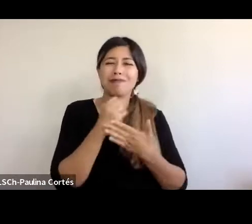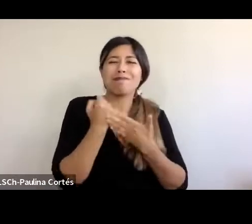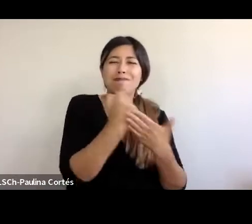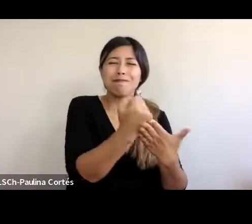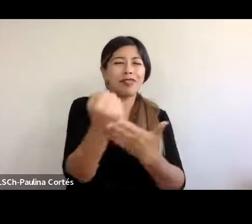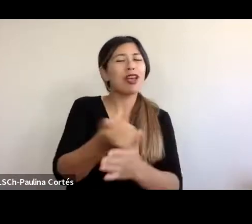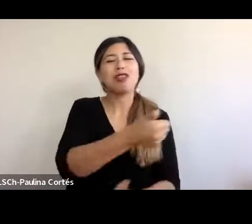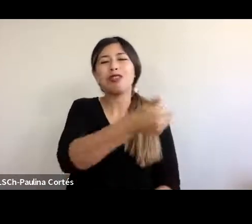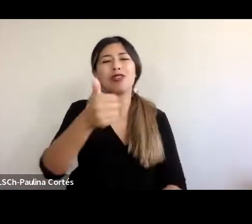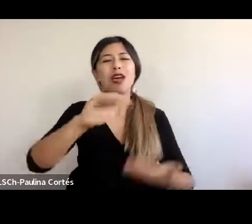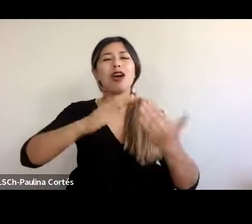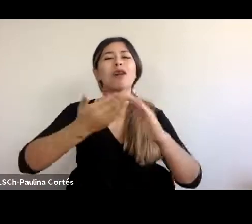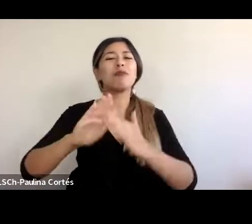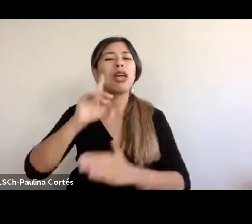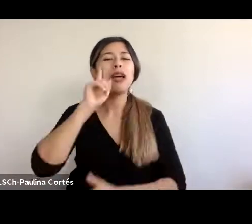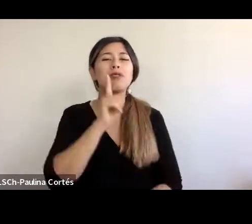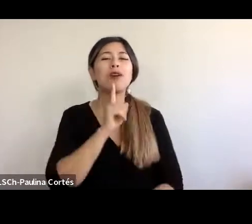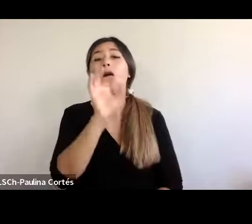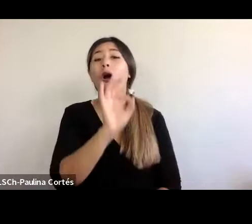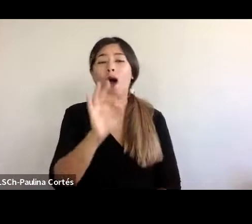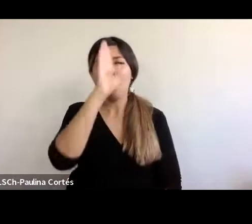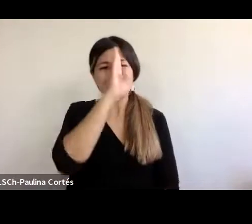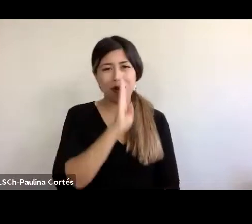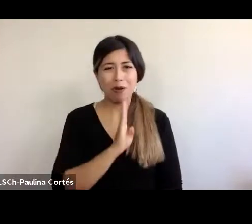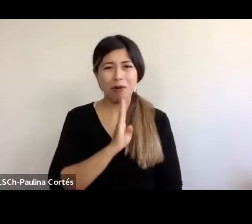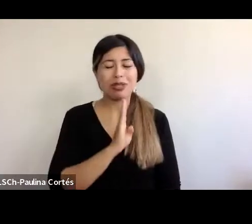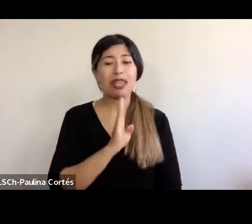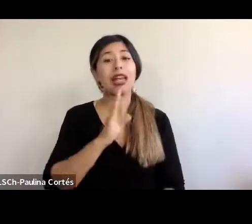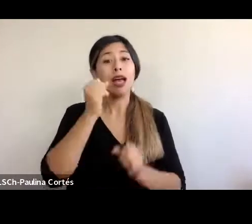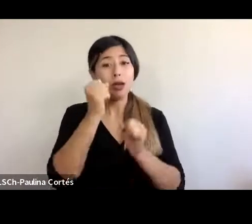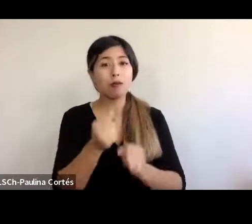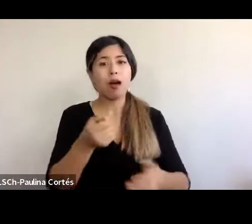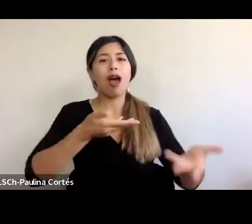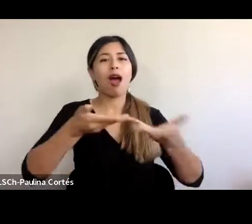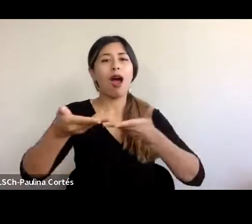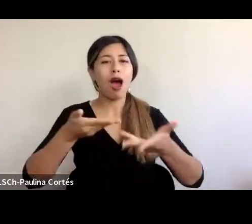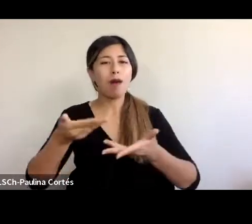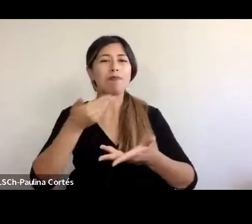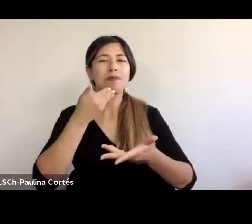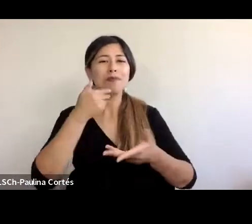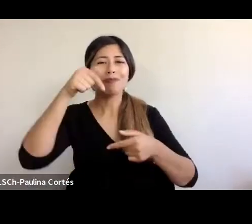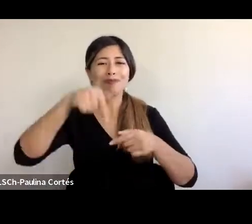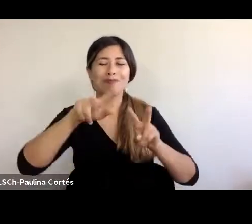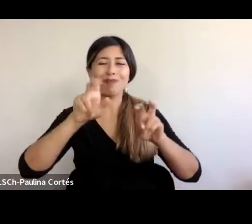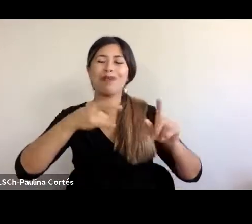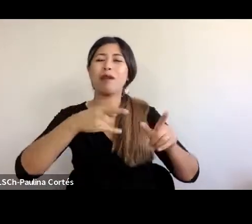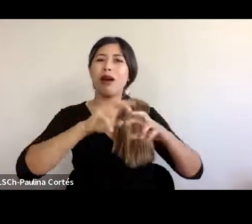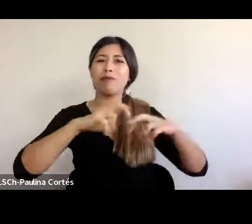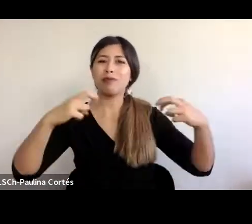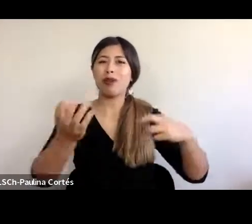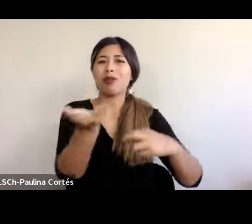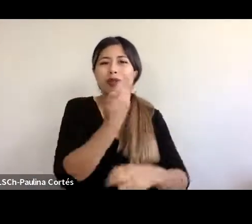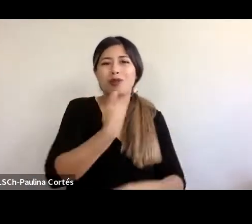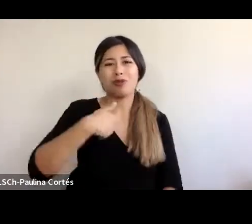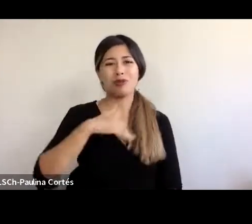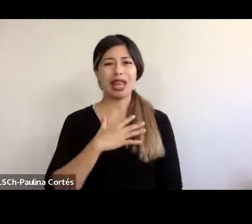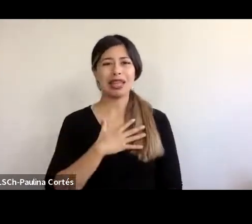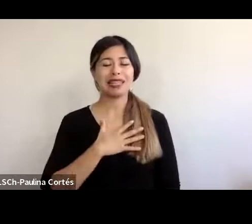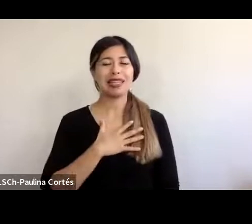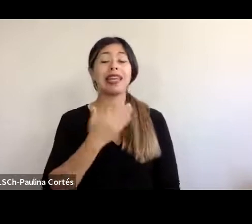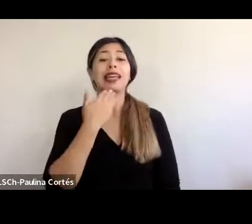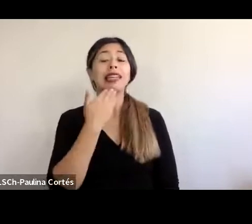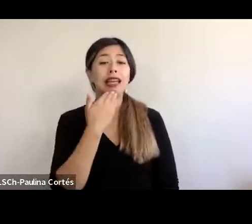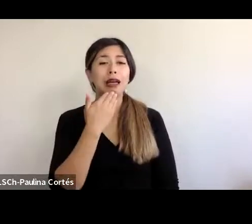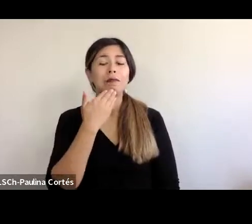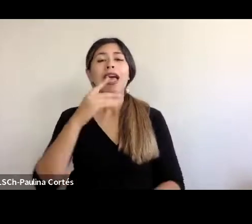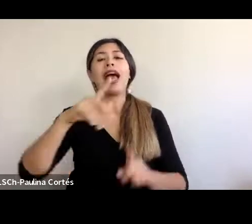comunidad sorda o con hipoacusia, para que puedan compartir también estos paneles con nosotros. Y por otro lado,